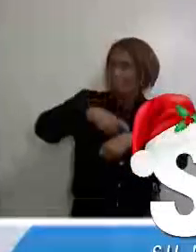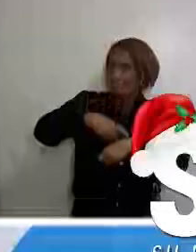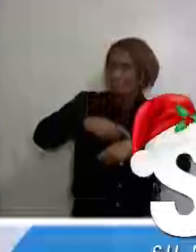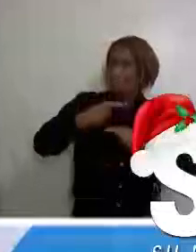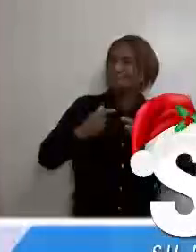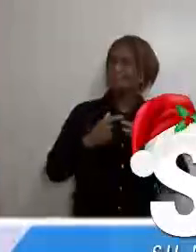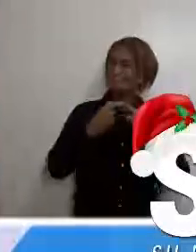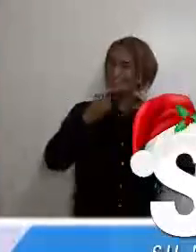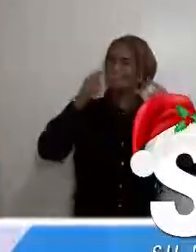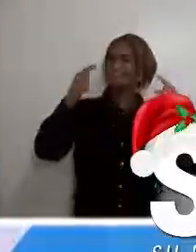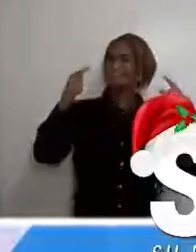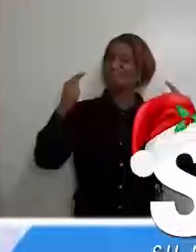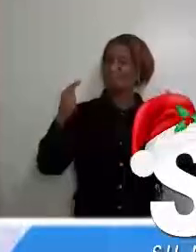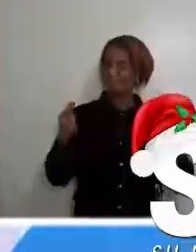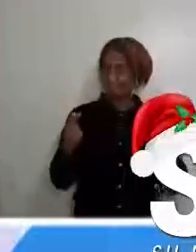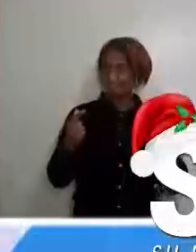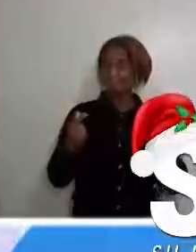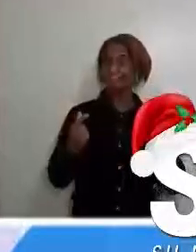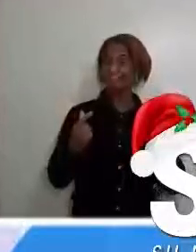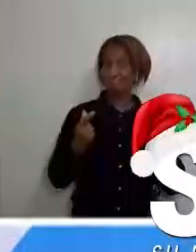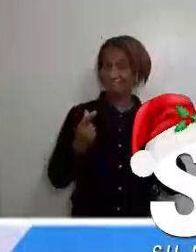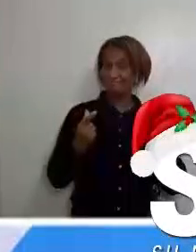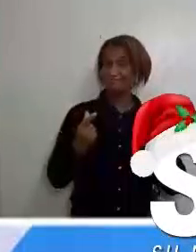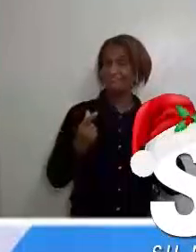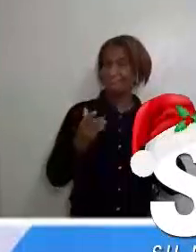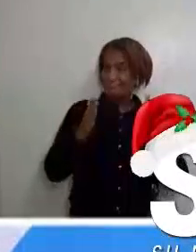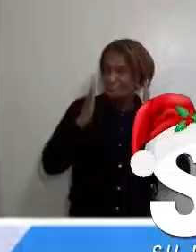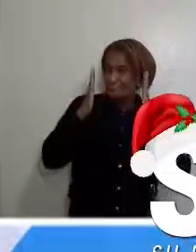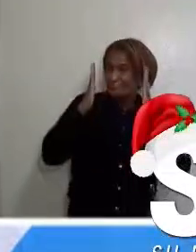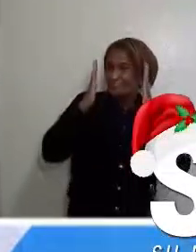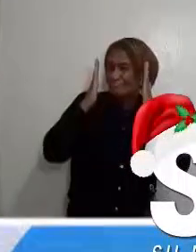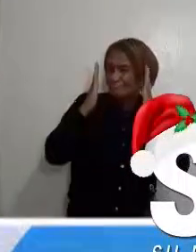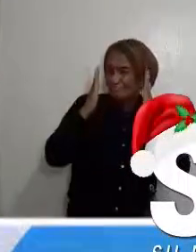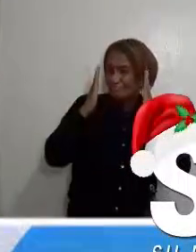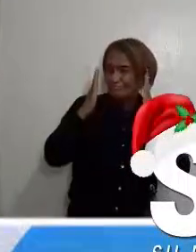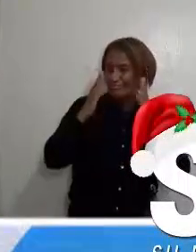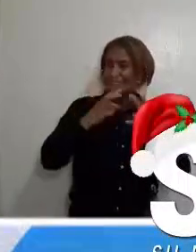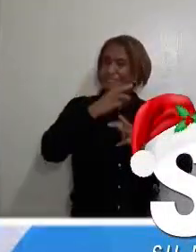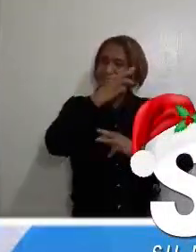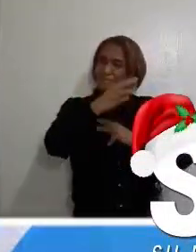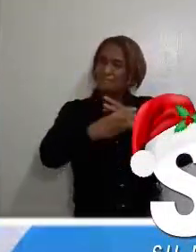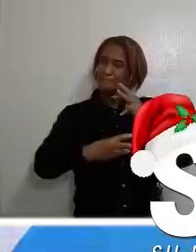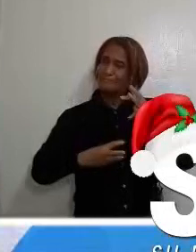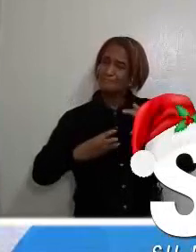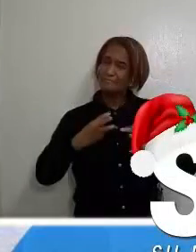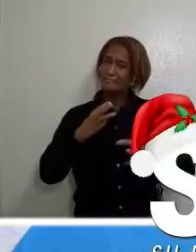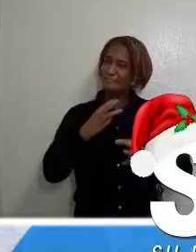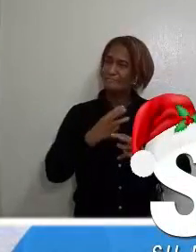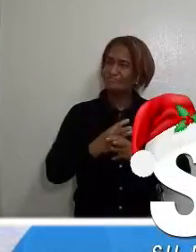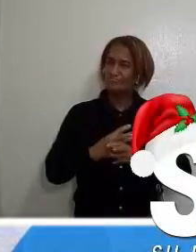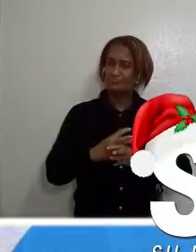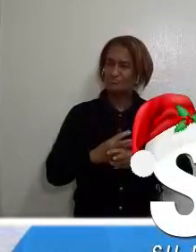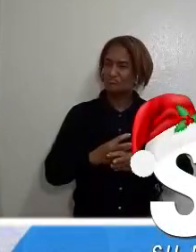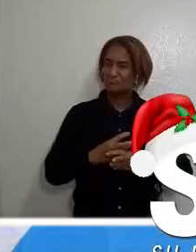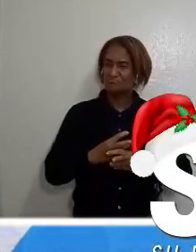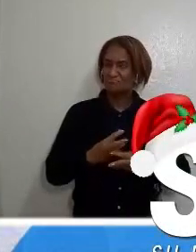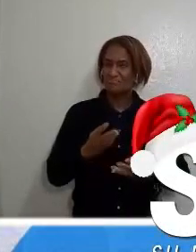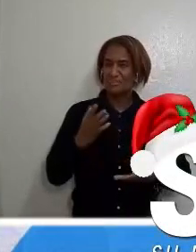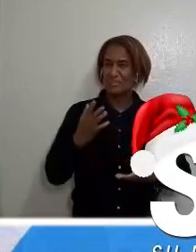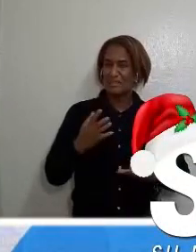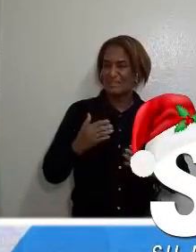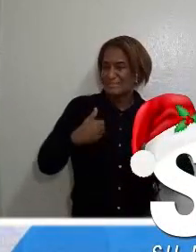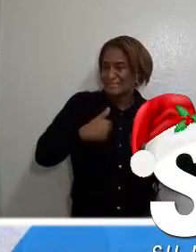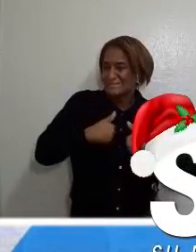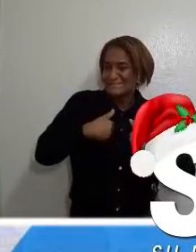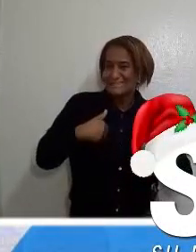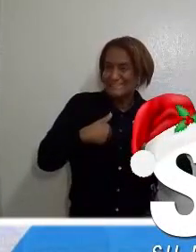alguien ya usted va a tener miedo de esa otra gente que usted vio porque puede puede pensar que es un delincuente